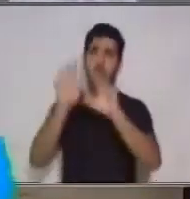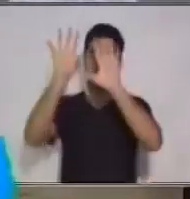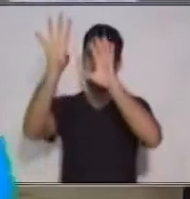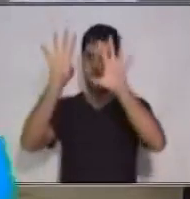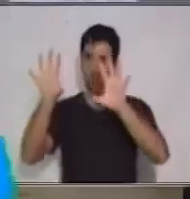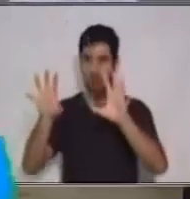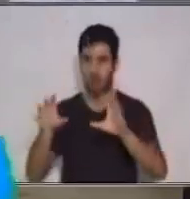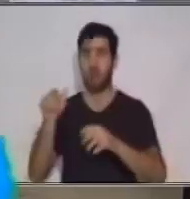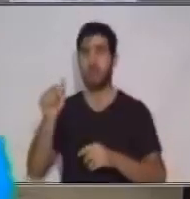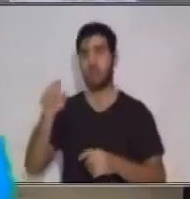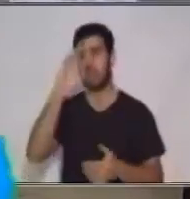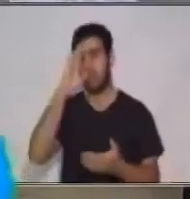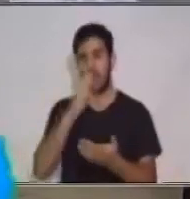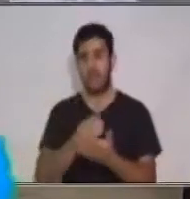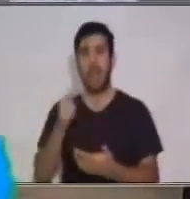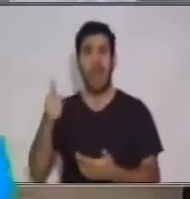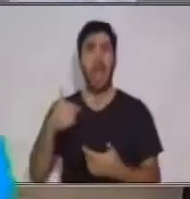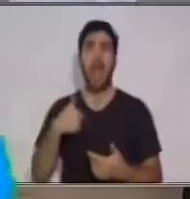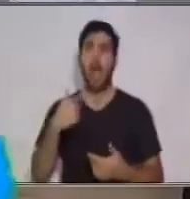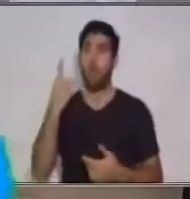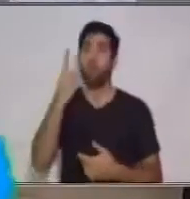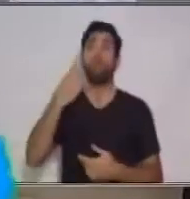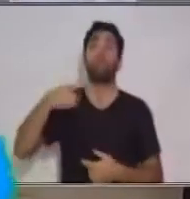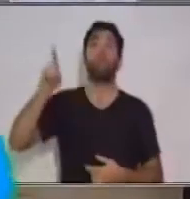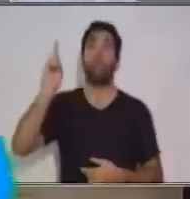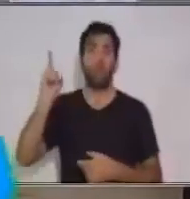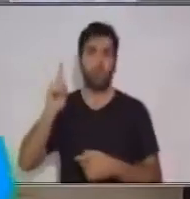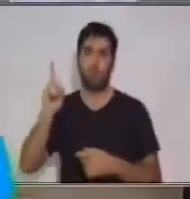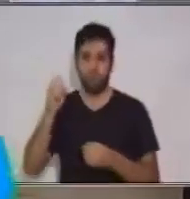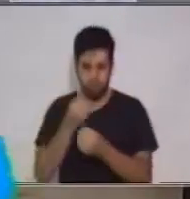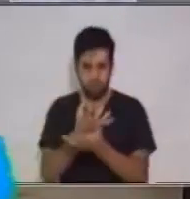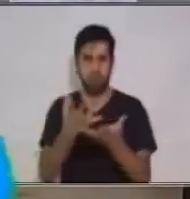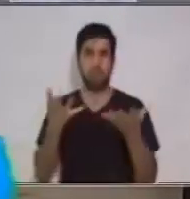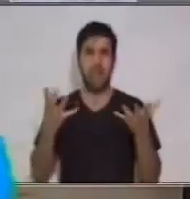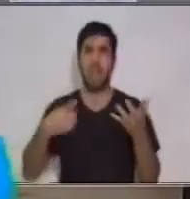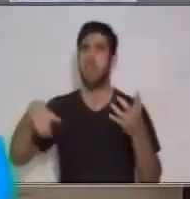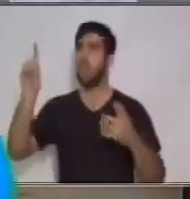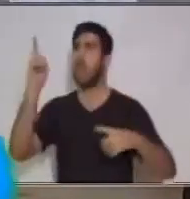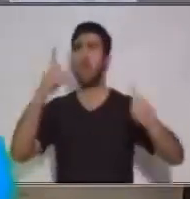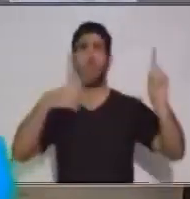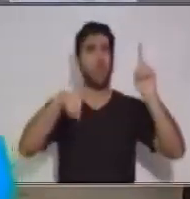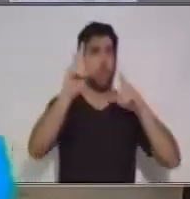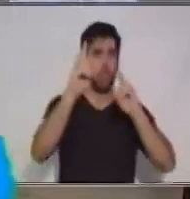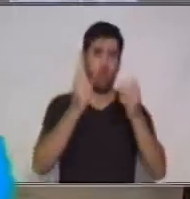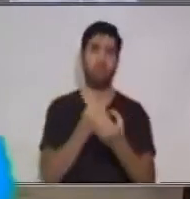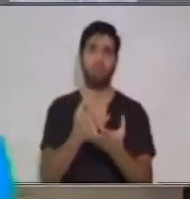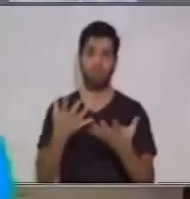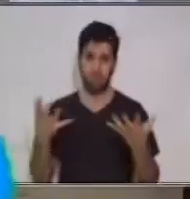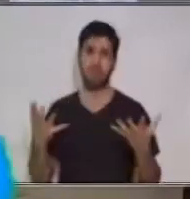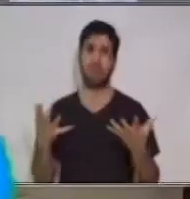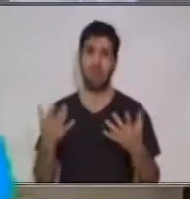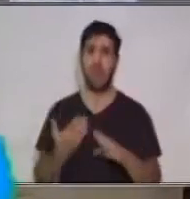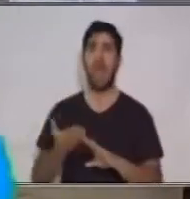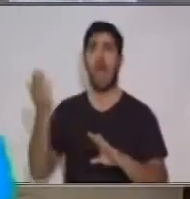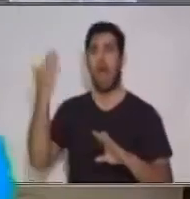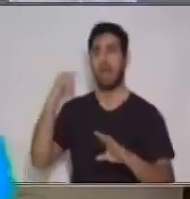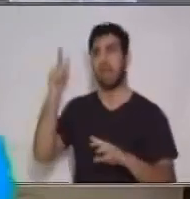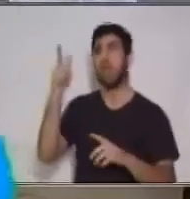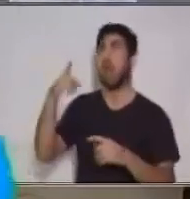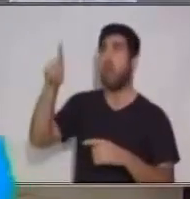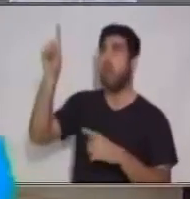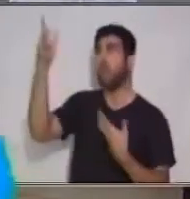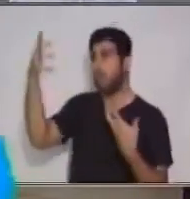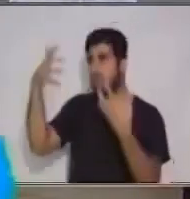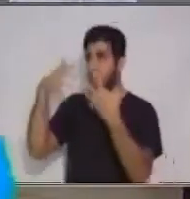creencias eran politeístas, ellos tenían muchos dioses y, como te dije anteriormente, pues se apegaban mucho a la naturaleza. Por